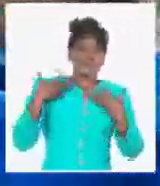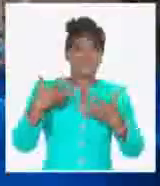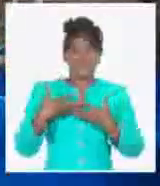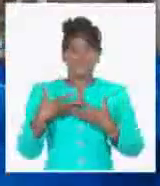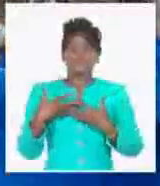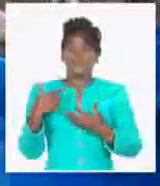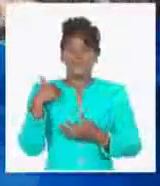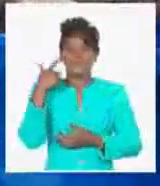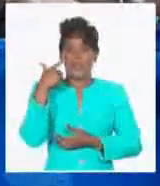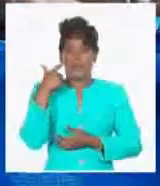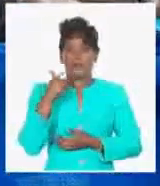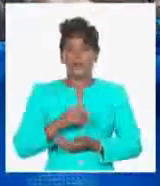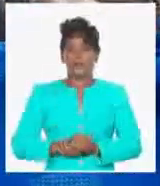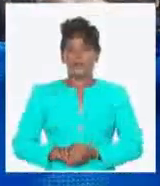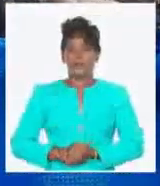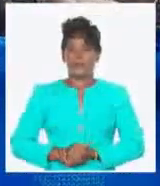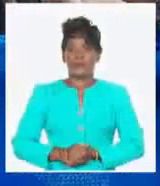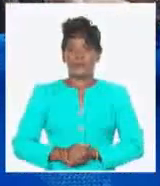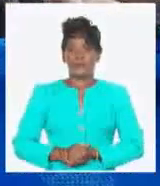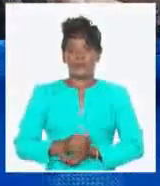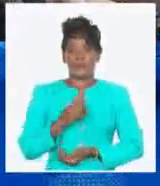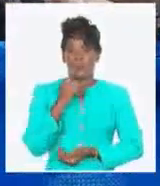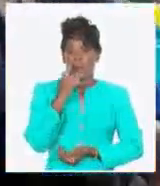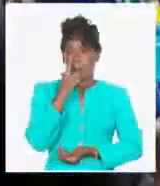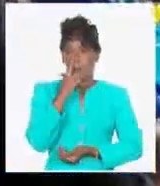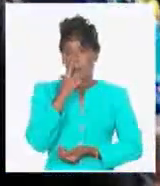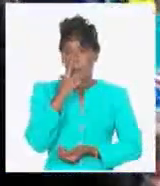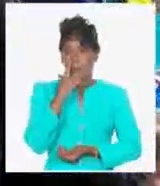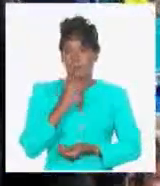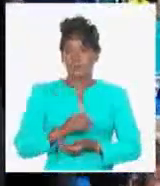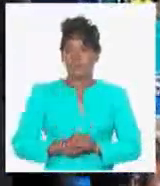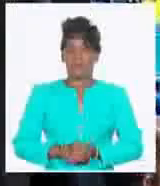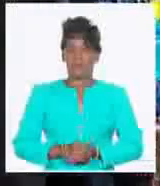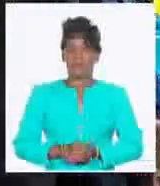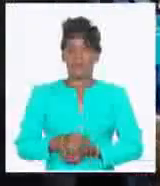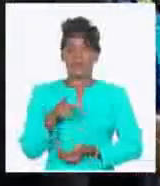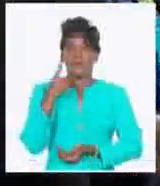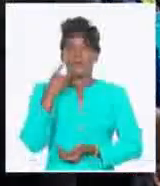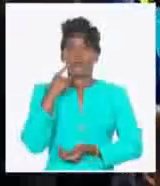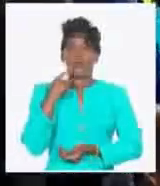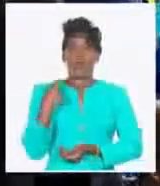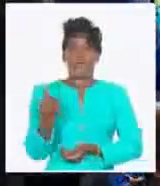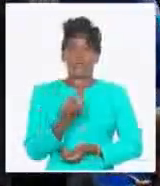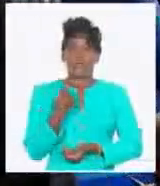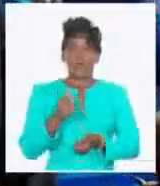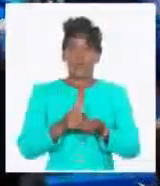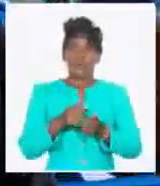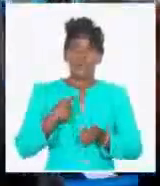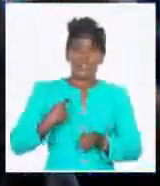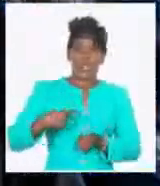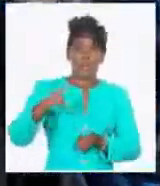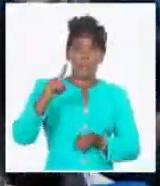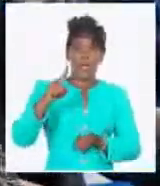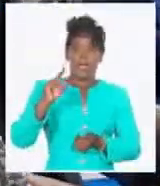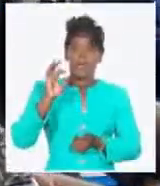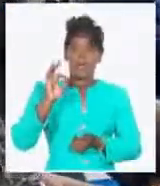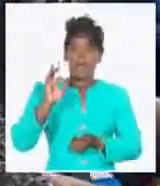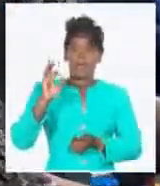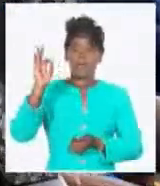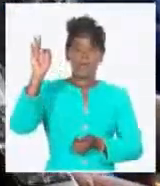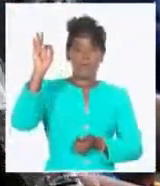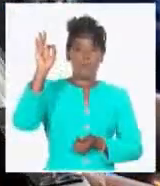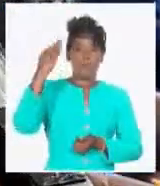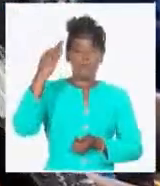los Juegos. ¿Cómo ve usted el camino hacia los Juegos de París? ¿El camino? ¿Cómo ves? ¿Cómo lo ve usted? Camino, todo el